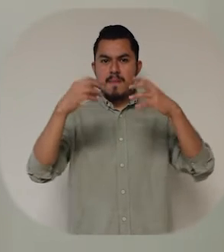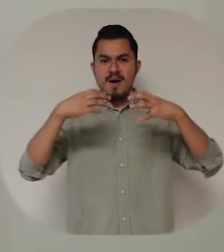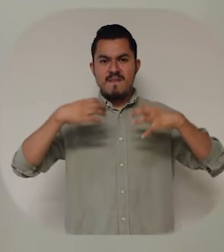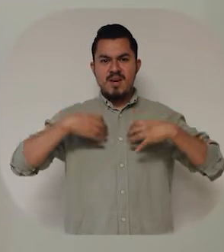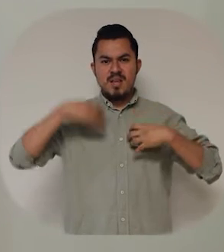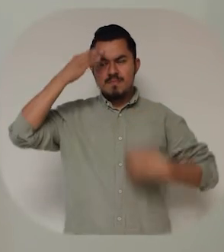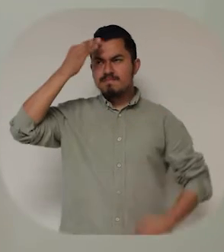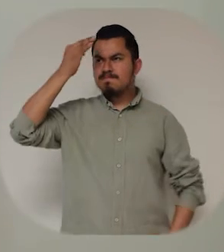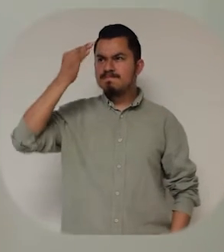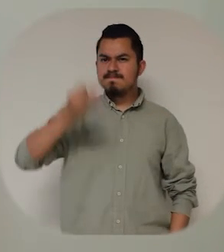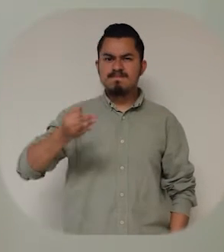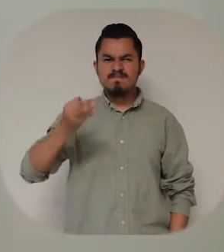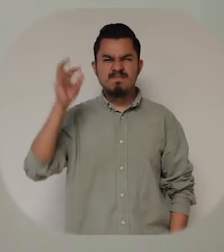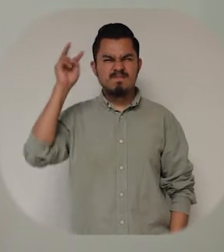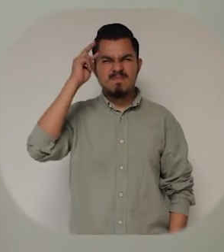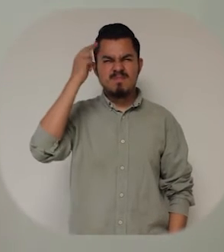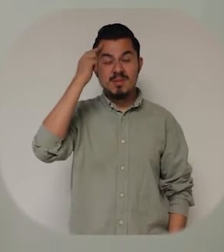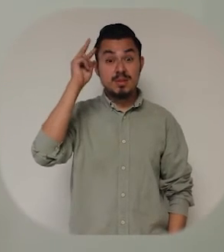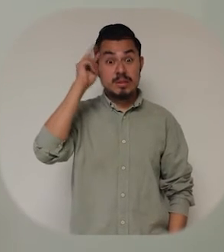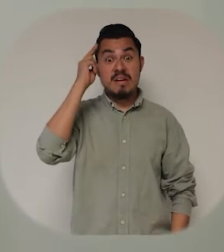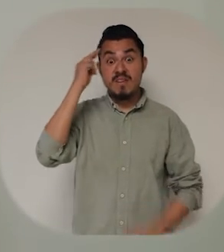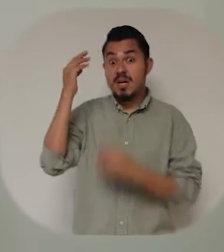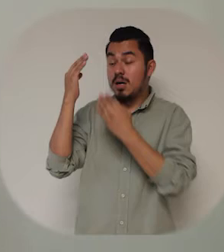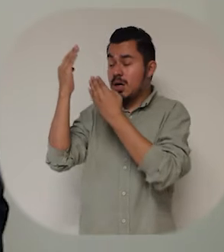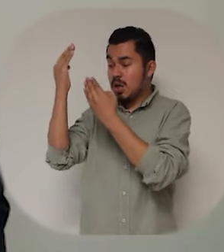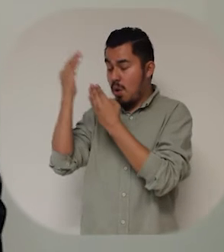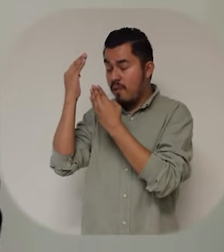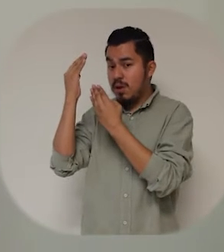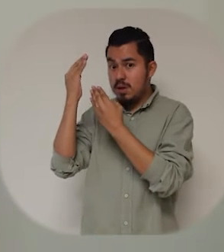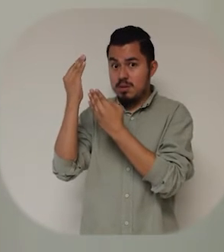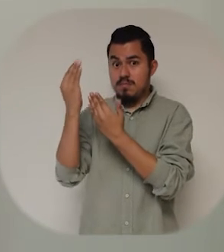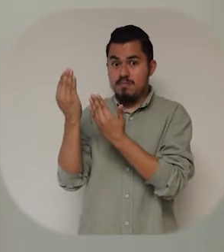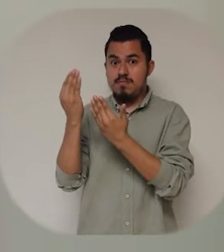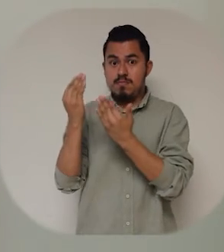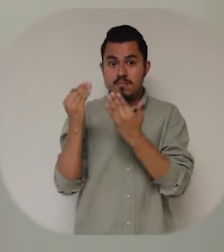Eva, después de su desobediencia, toda la